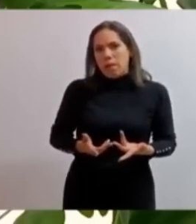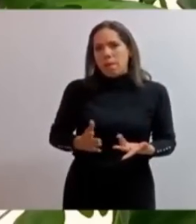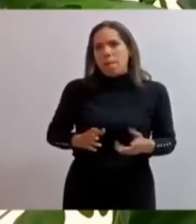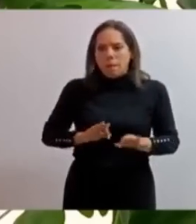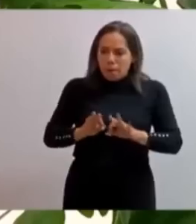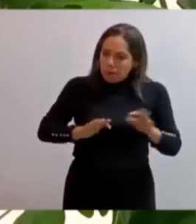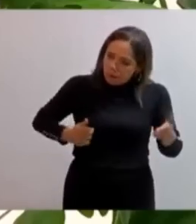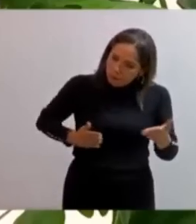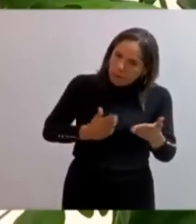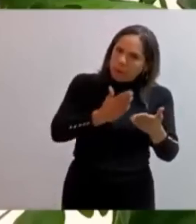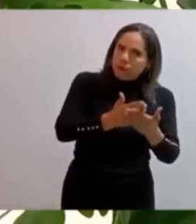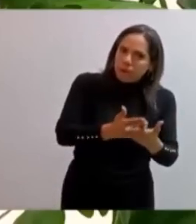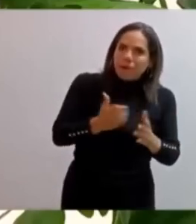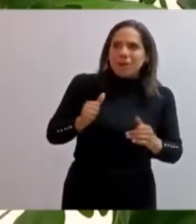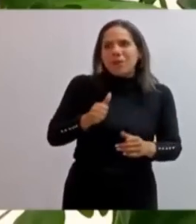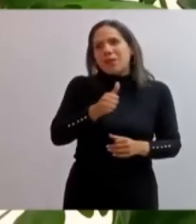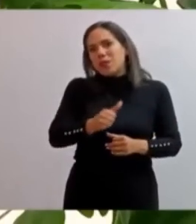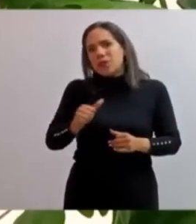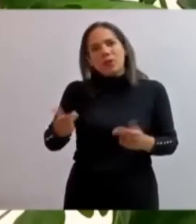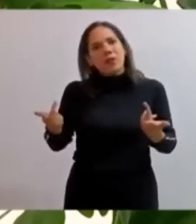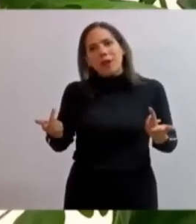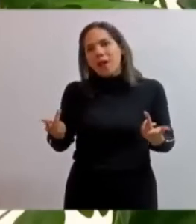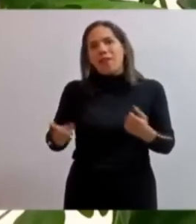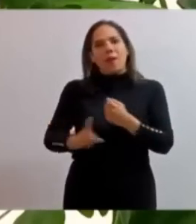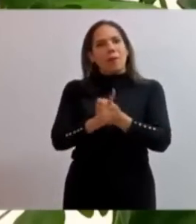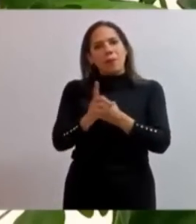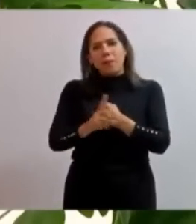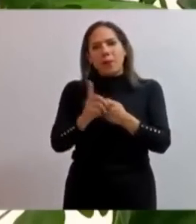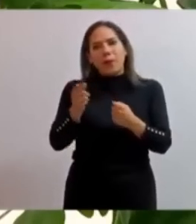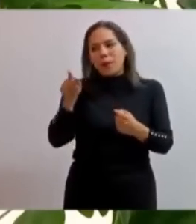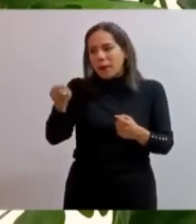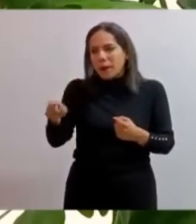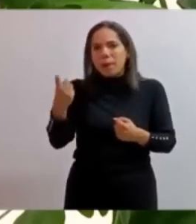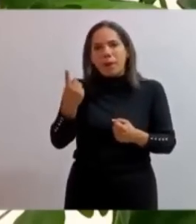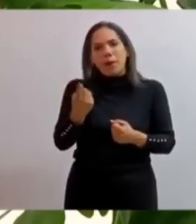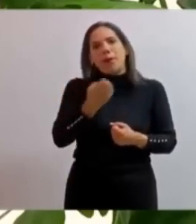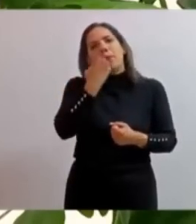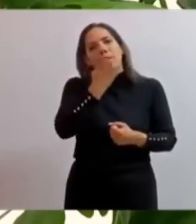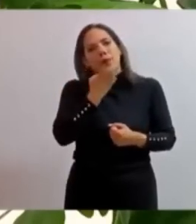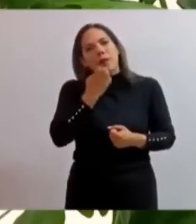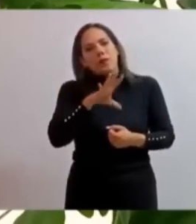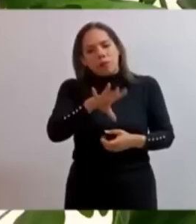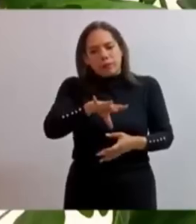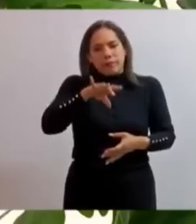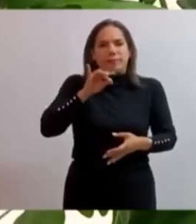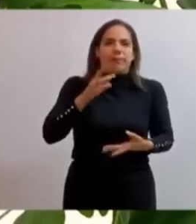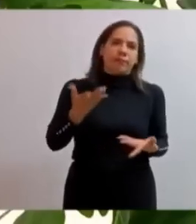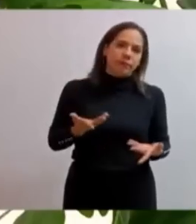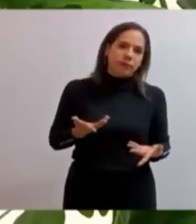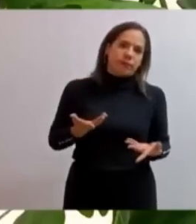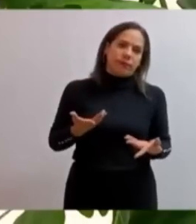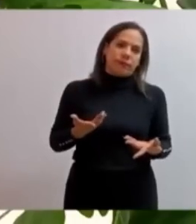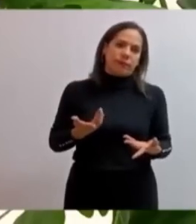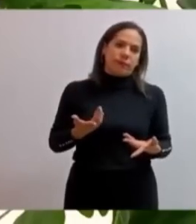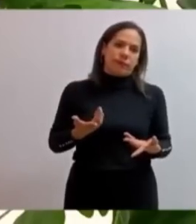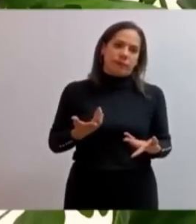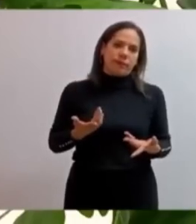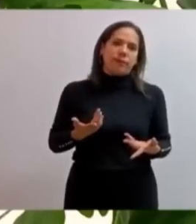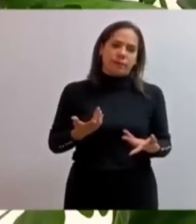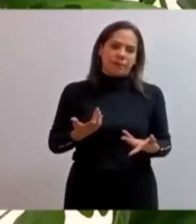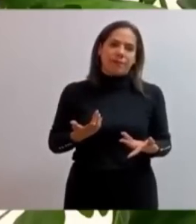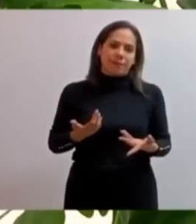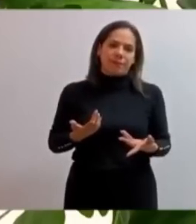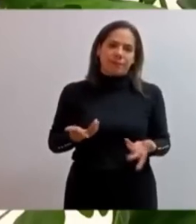de violencia, etcétera. Y es completamente válido, no tendríamos por qué decir, no siguieron los lineamientos. O